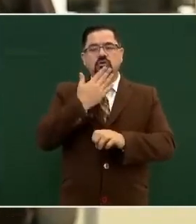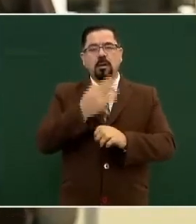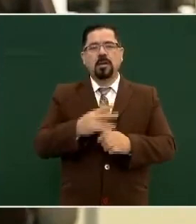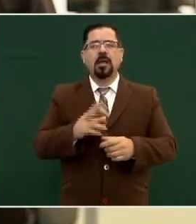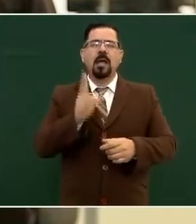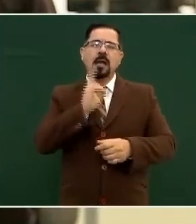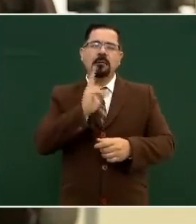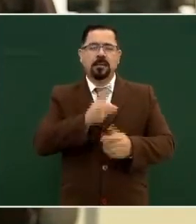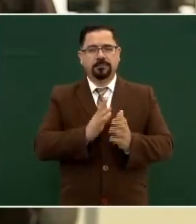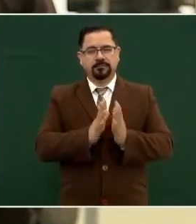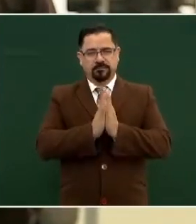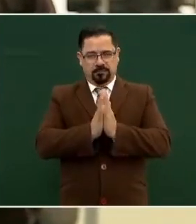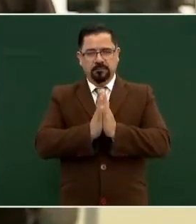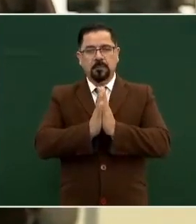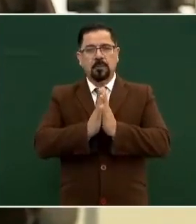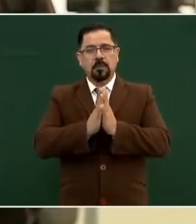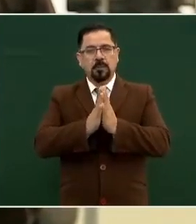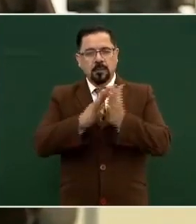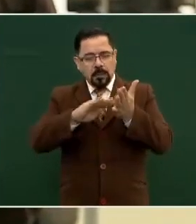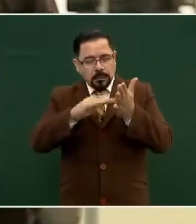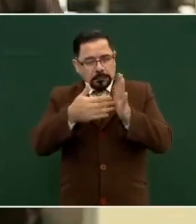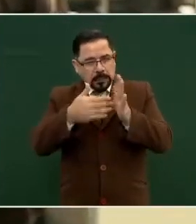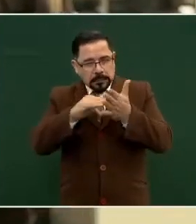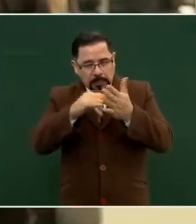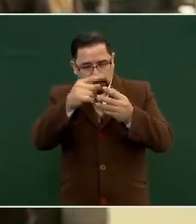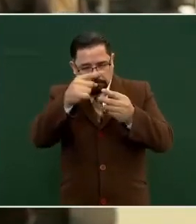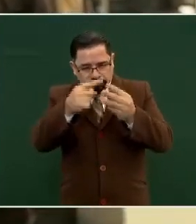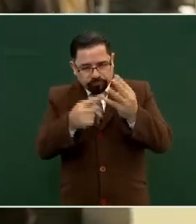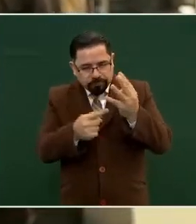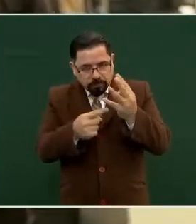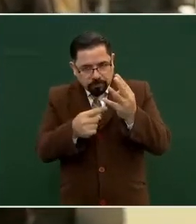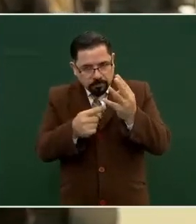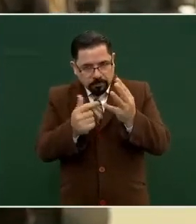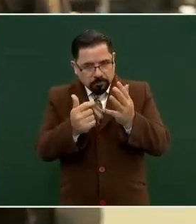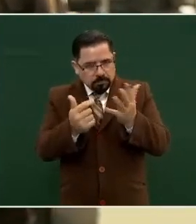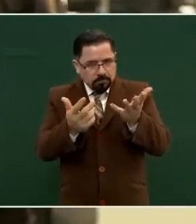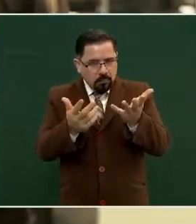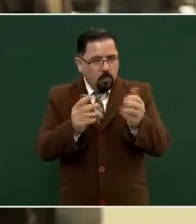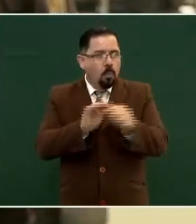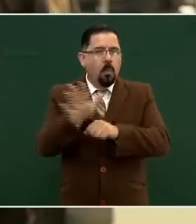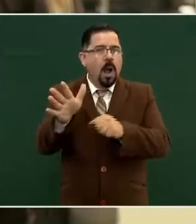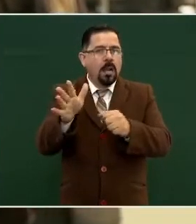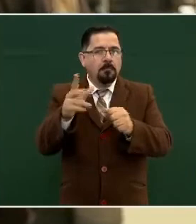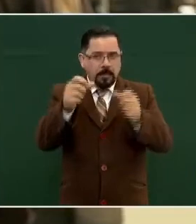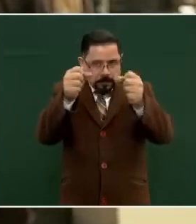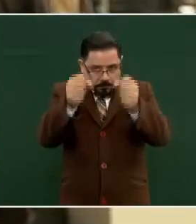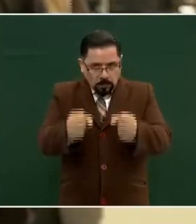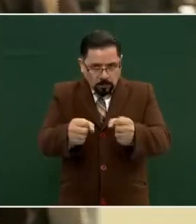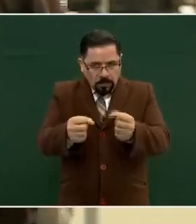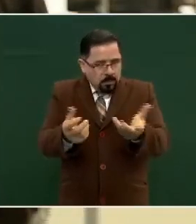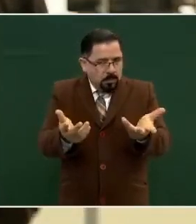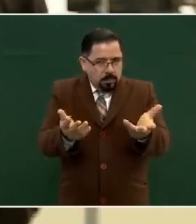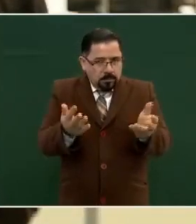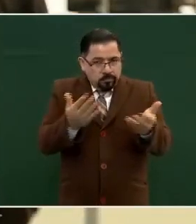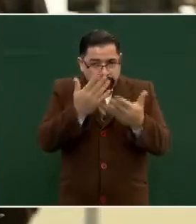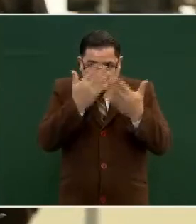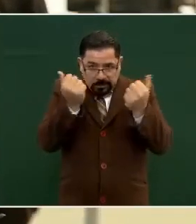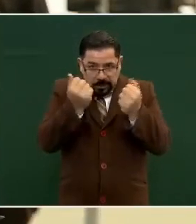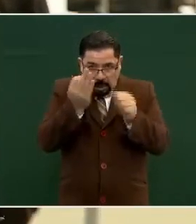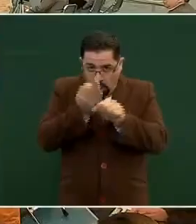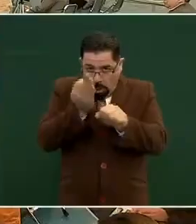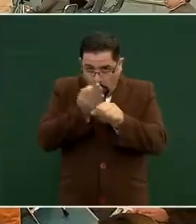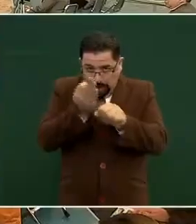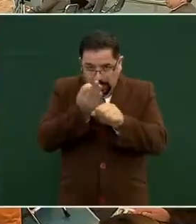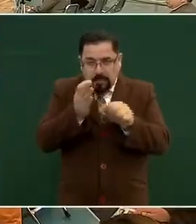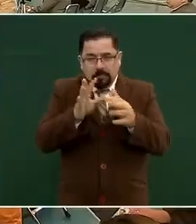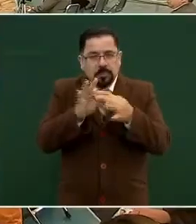estrategias puntuales que se van a seguir para el combate a la inseguridad. Ahorita no sé si nos puedan comentar